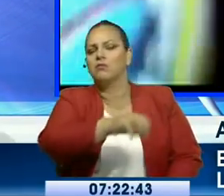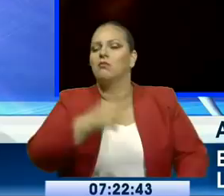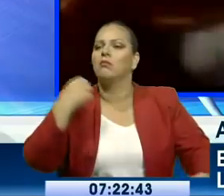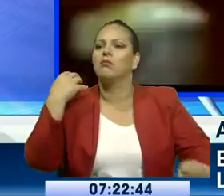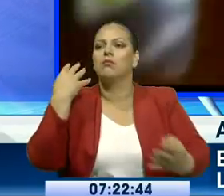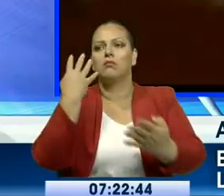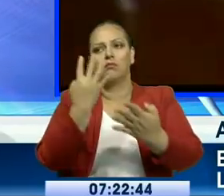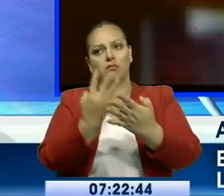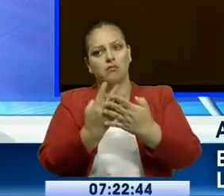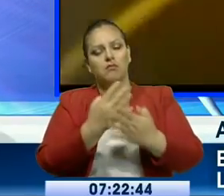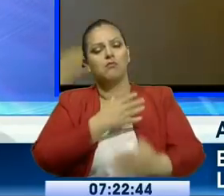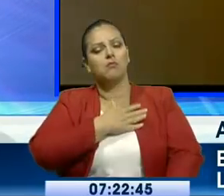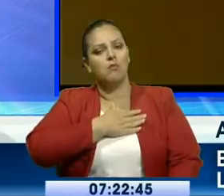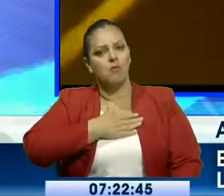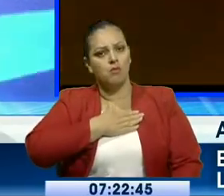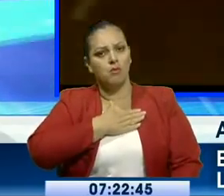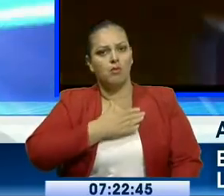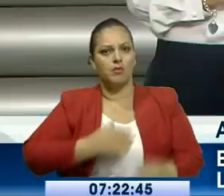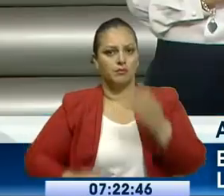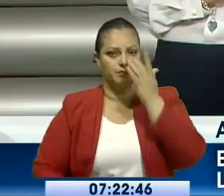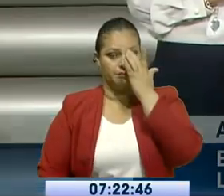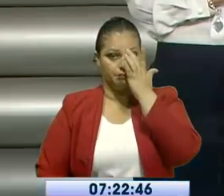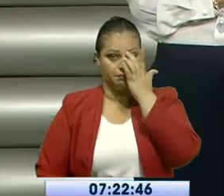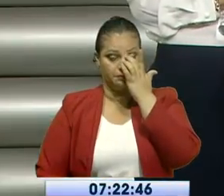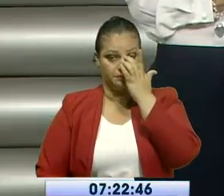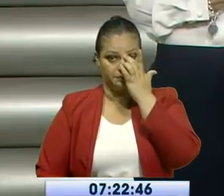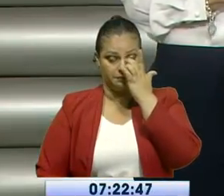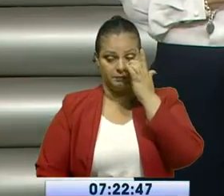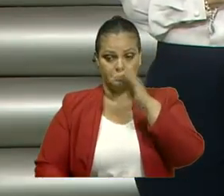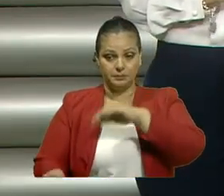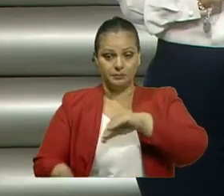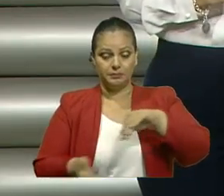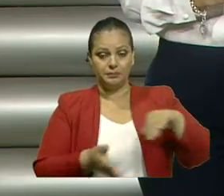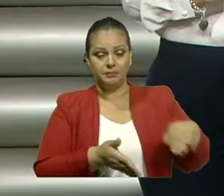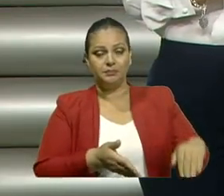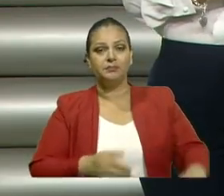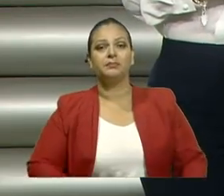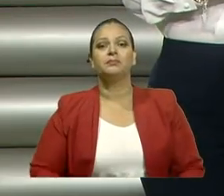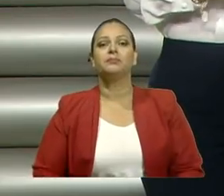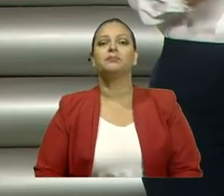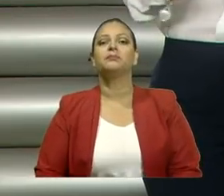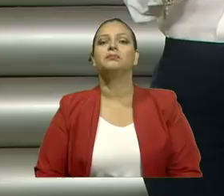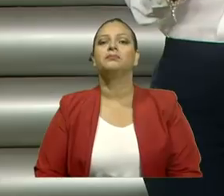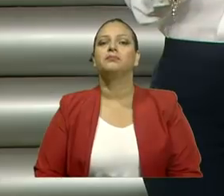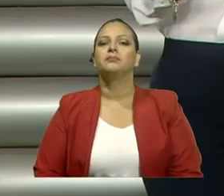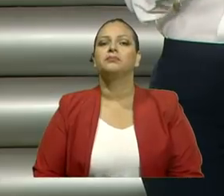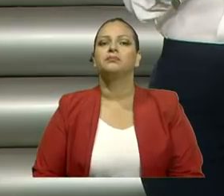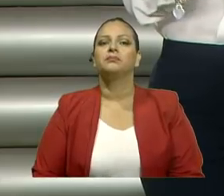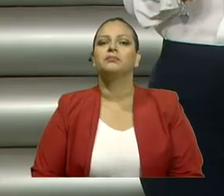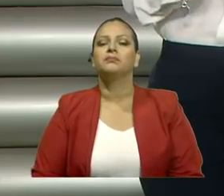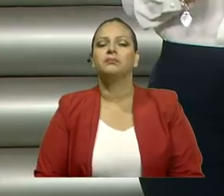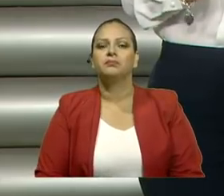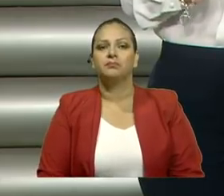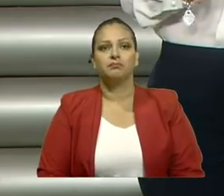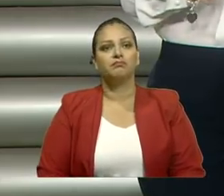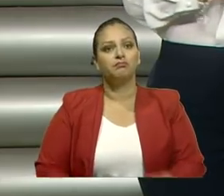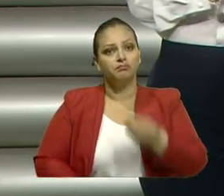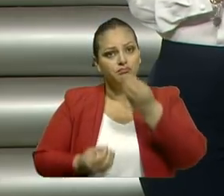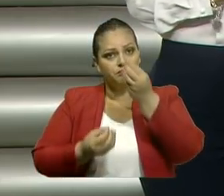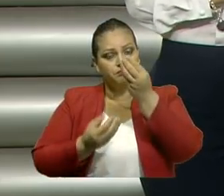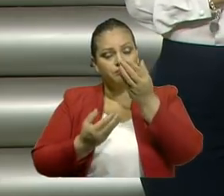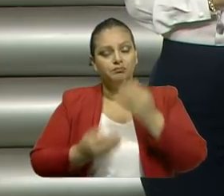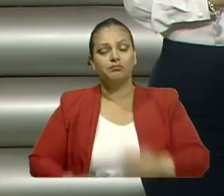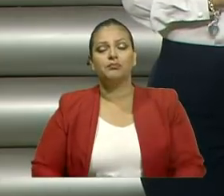vida. Bueno, vamos a contarles ahora que un ciudadano de 32 años falleció electrocutado